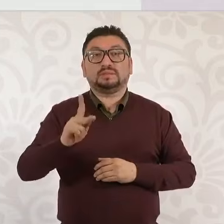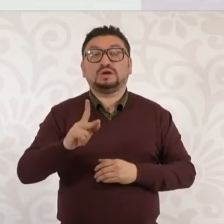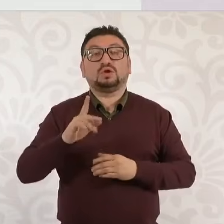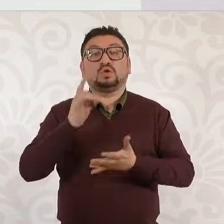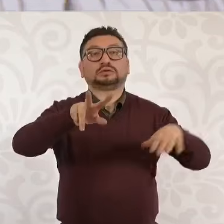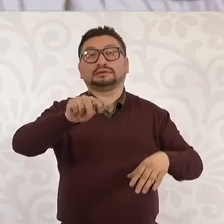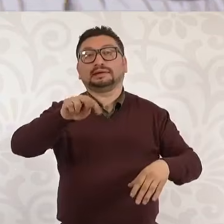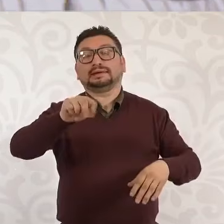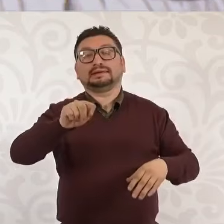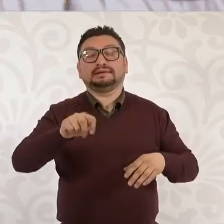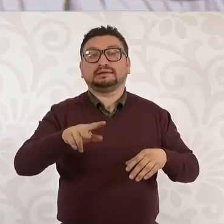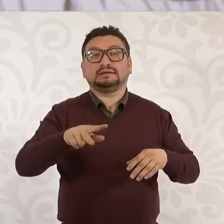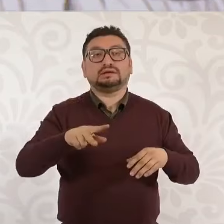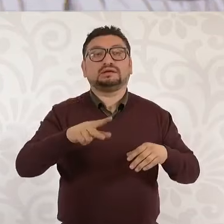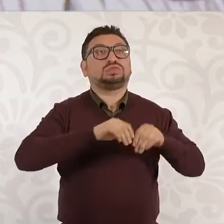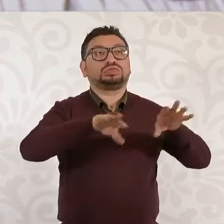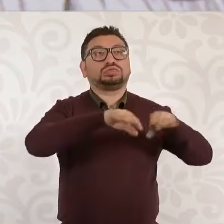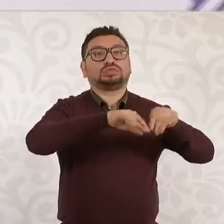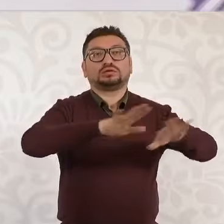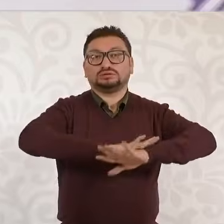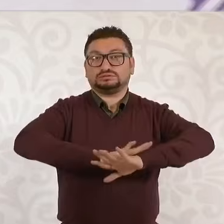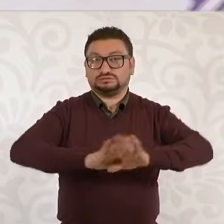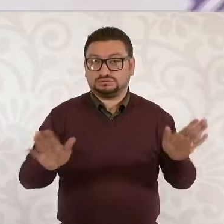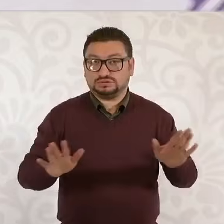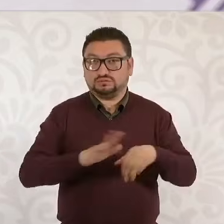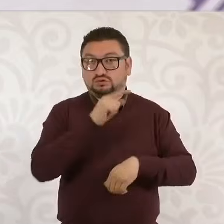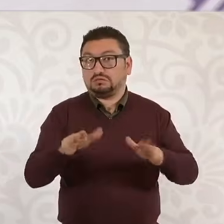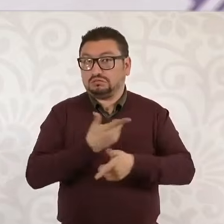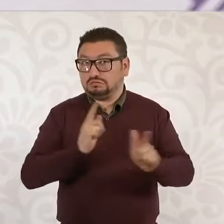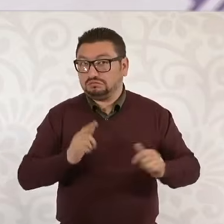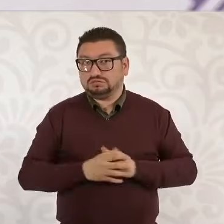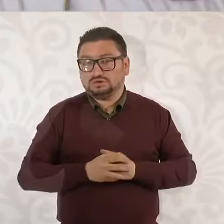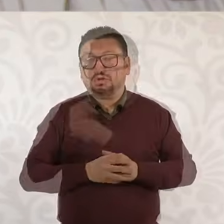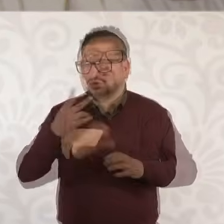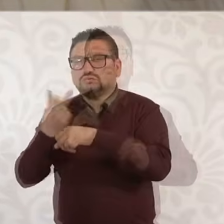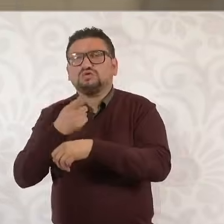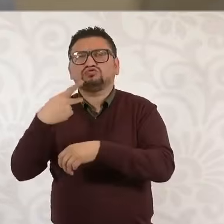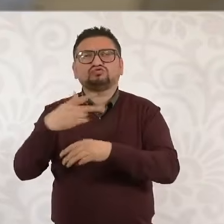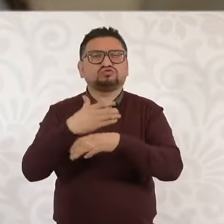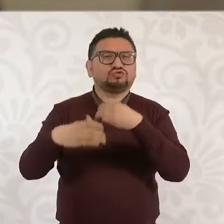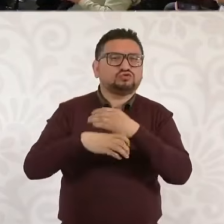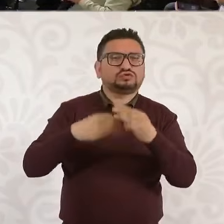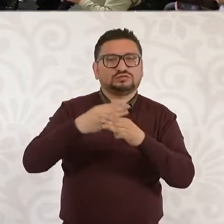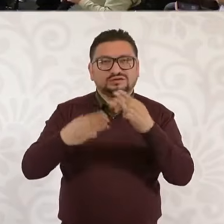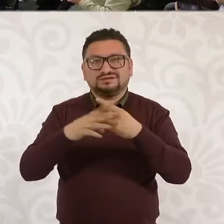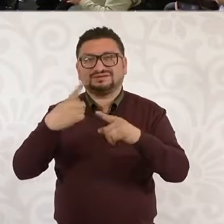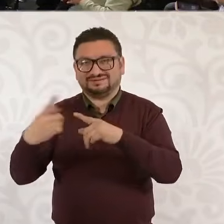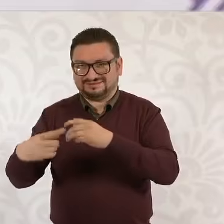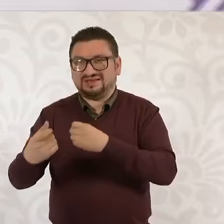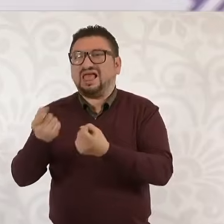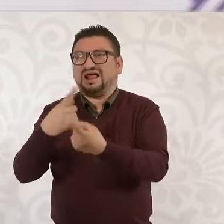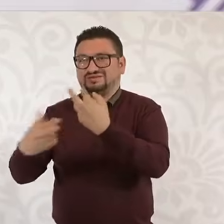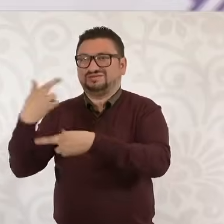tele a hacer su campaña? Porque ahí le abran espacios. ¿O en el radio? Ya se andan reciclando, por cierto.